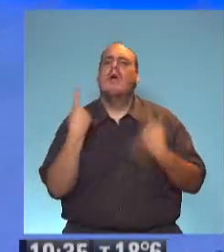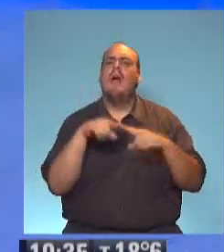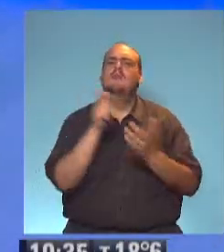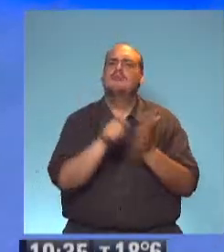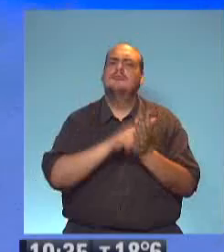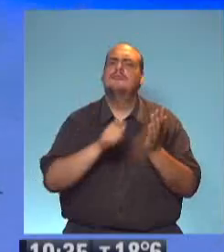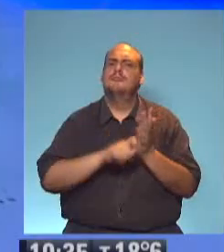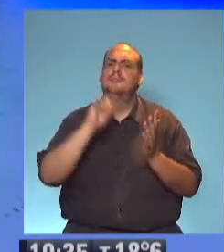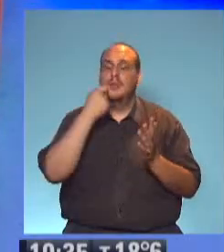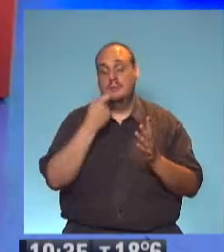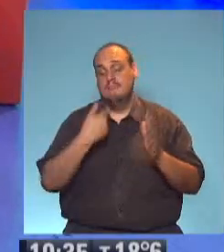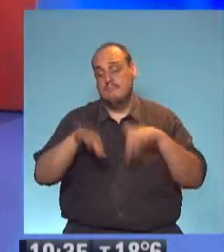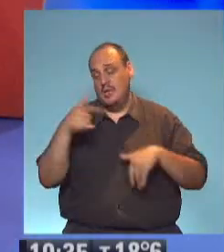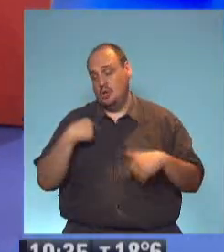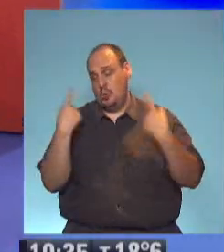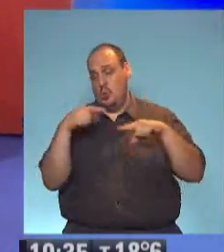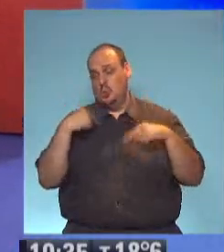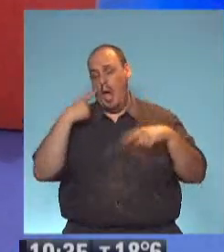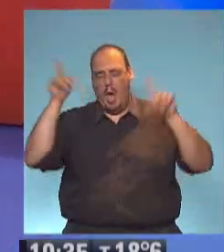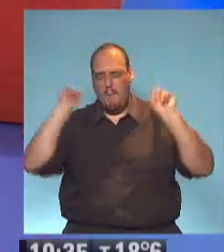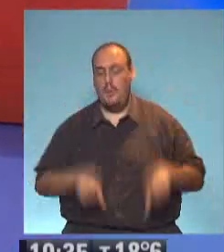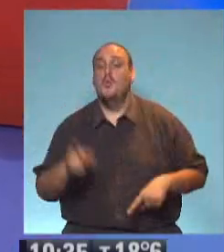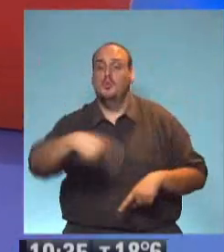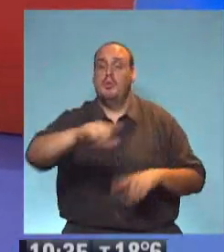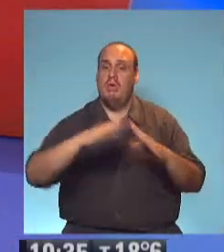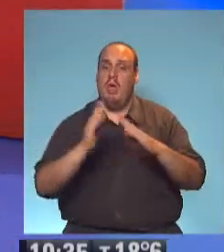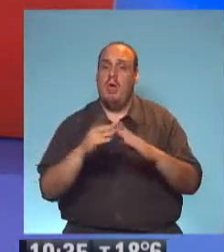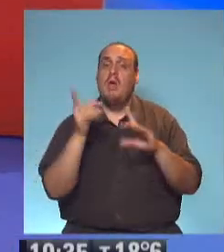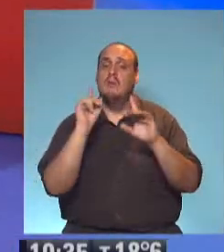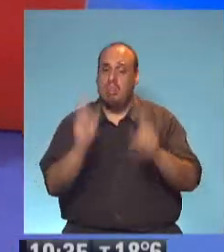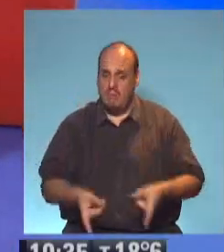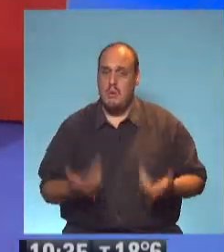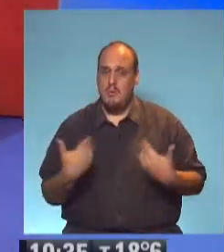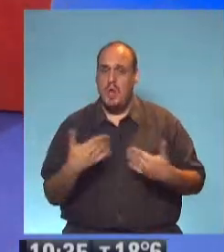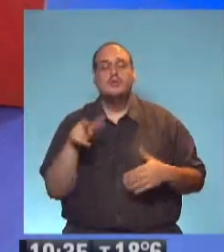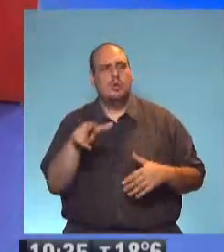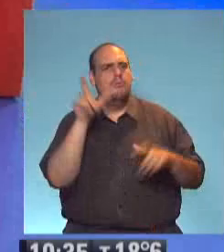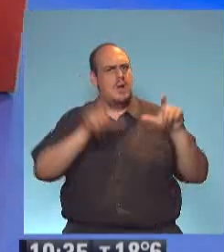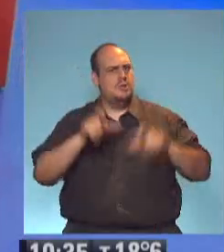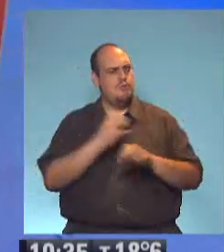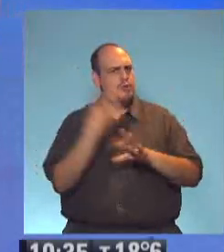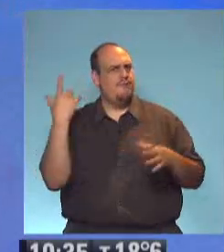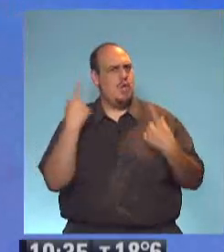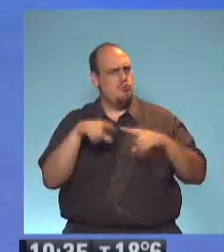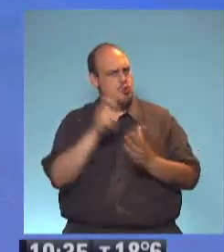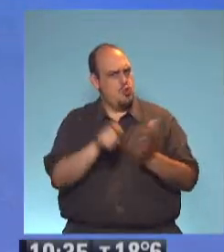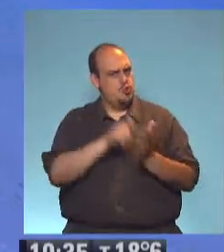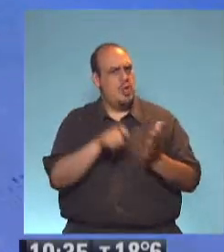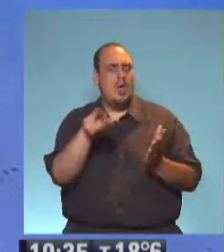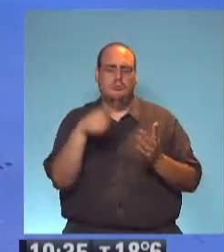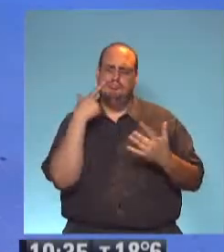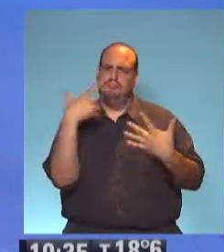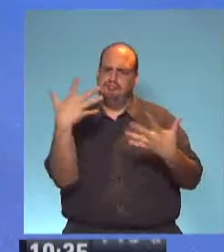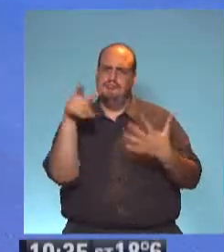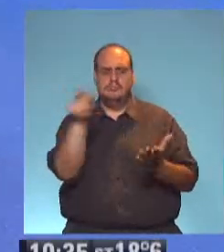cuando no sabes de música y es algo que podés hacer en tu casa también. Claro, por eso le tengo mucha admiración a los músicos, la verdad. Yo los también. Músicos y las músicas porque ellos escriben canciones, sí,